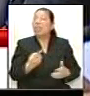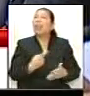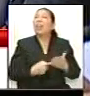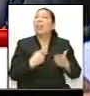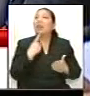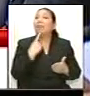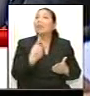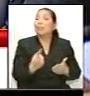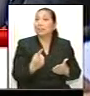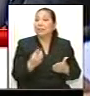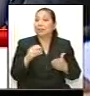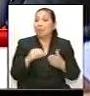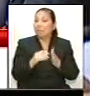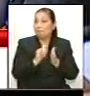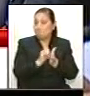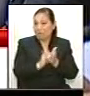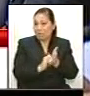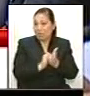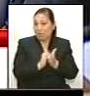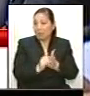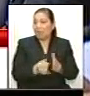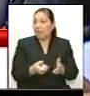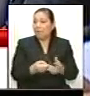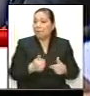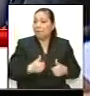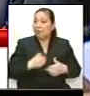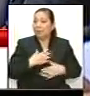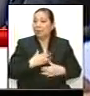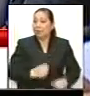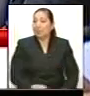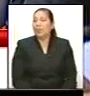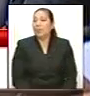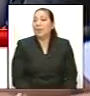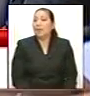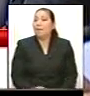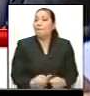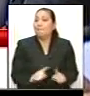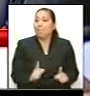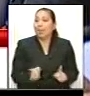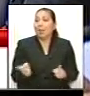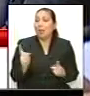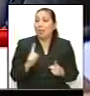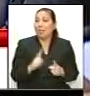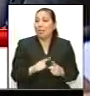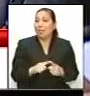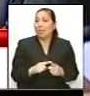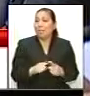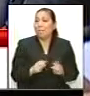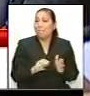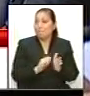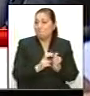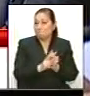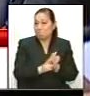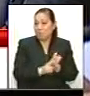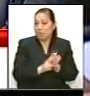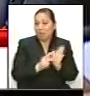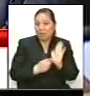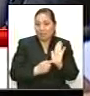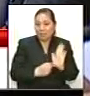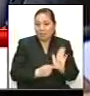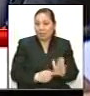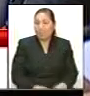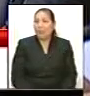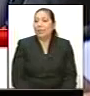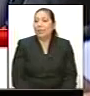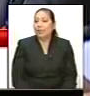se debe acceder a un video sobre hábitos de vida saludable. Sin embargo, al acceder se aprecia un video en el cual se hace publicidad de